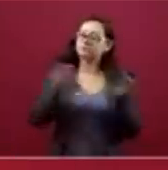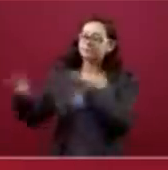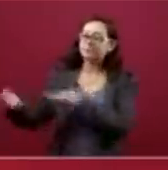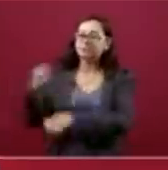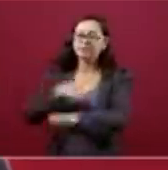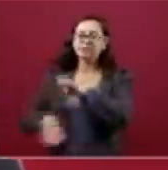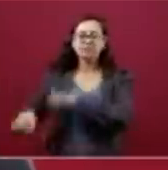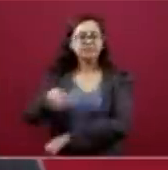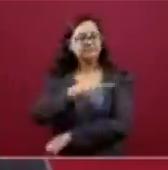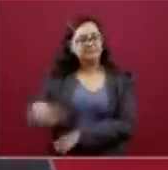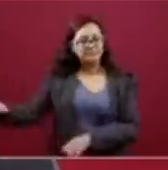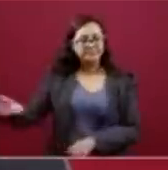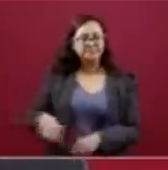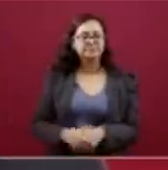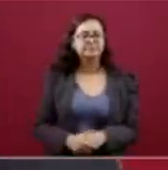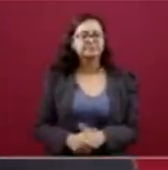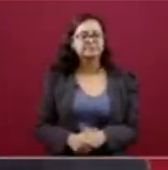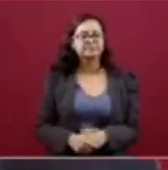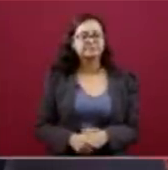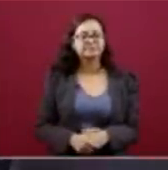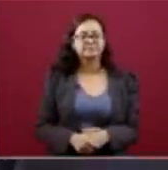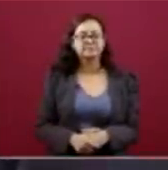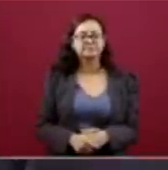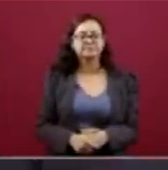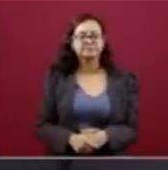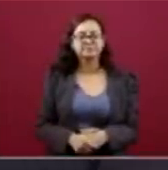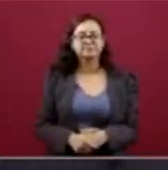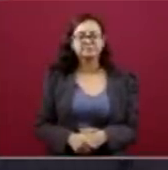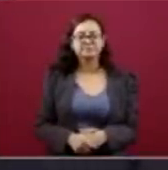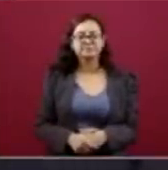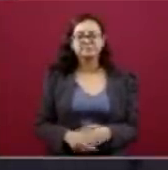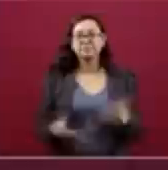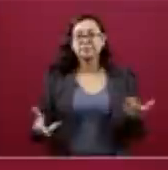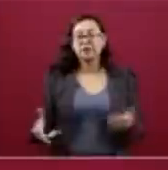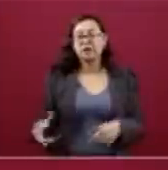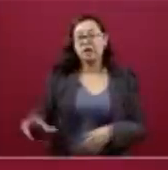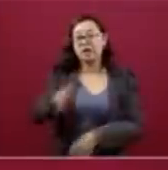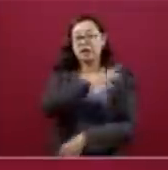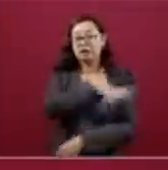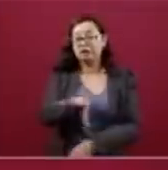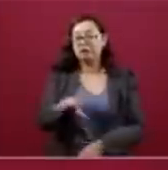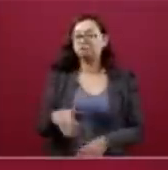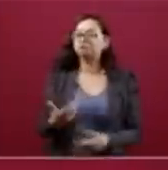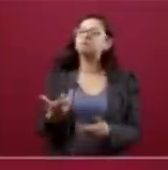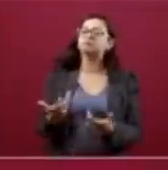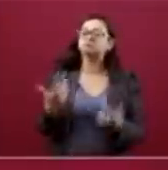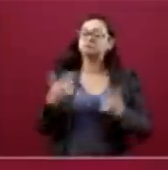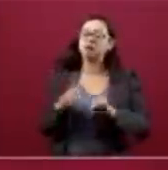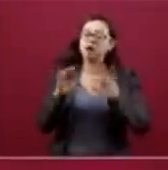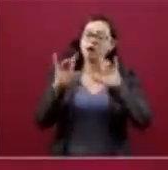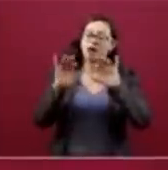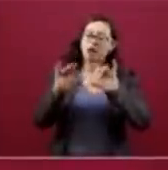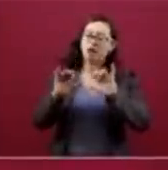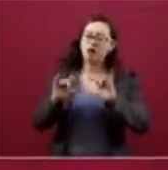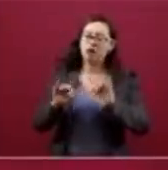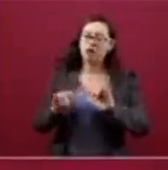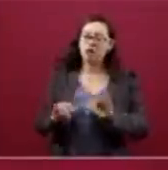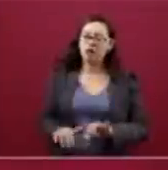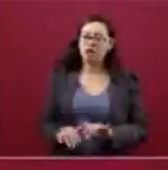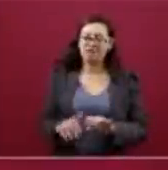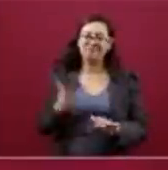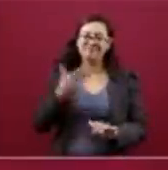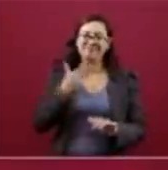a los de las compañías, y el general Mujica le escribe. Entonces existen los